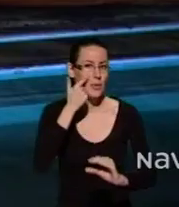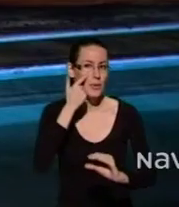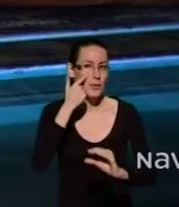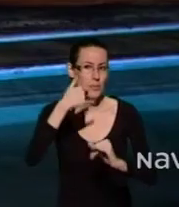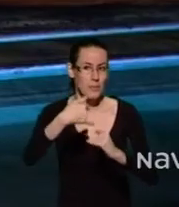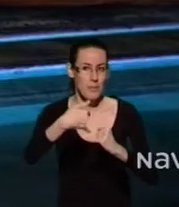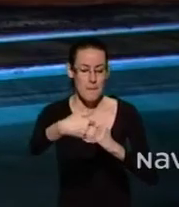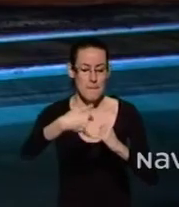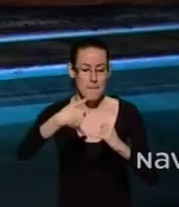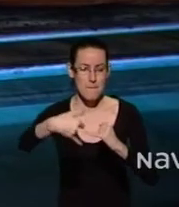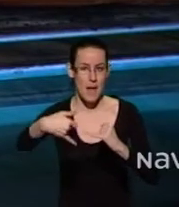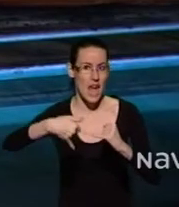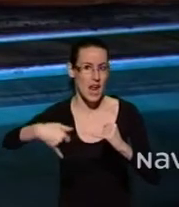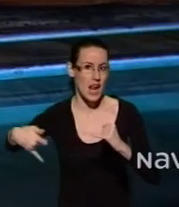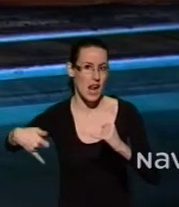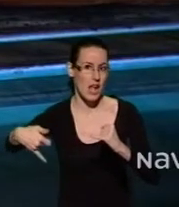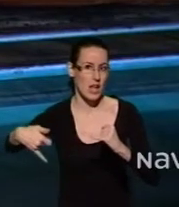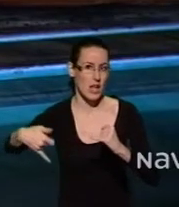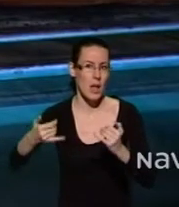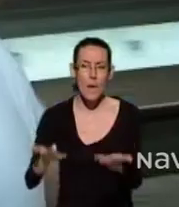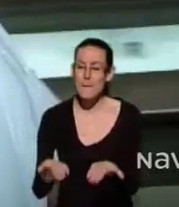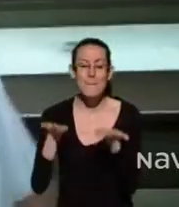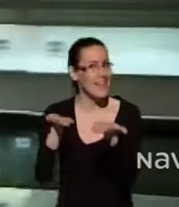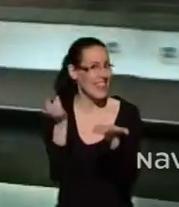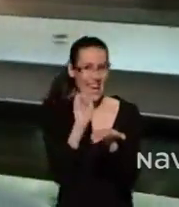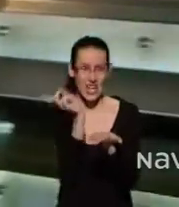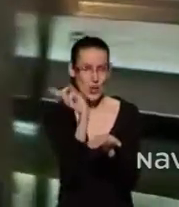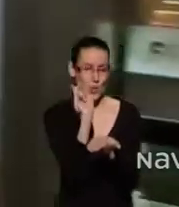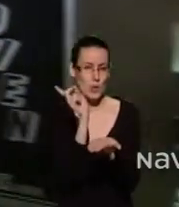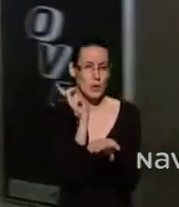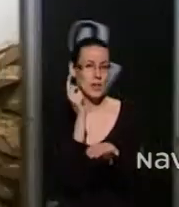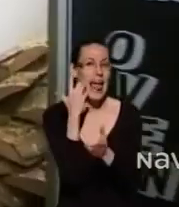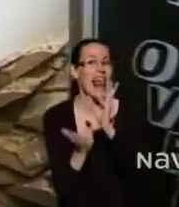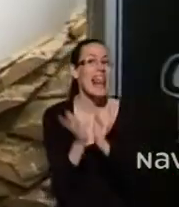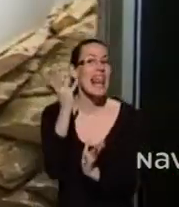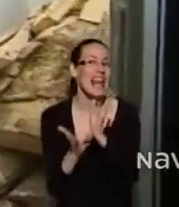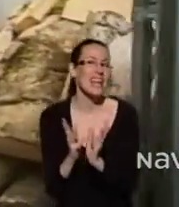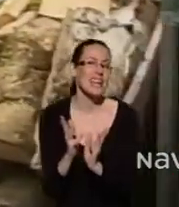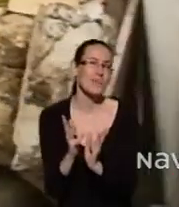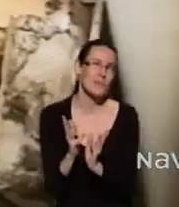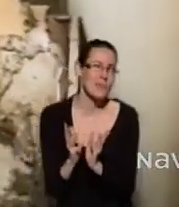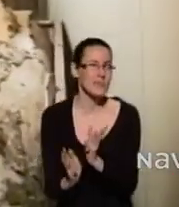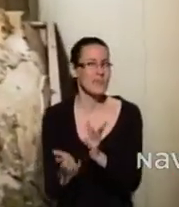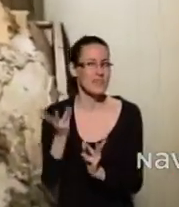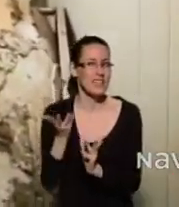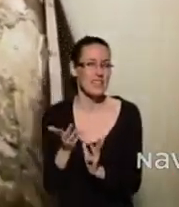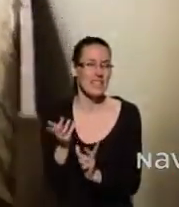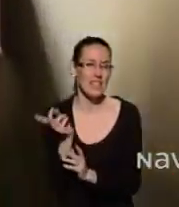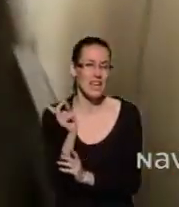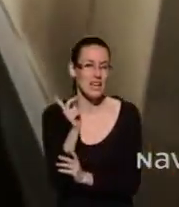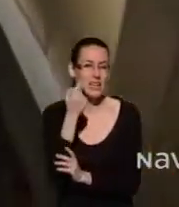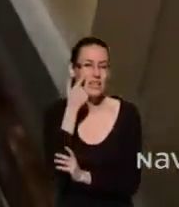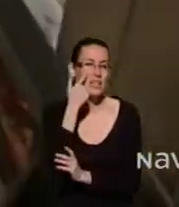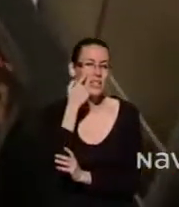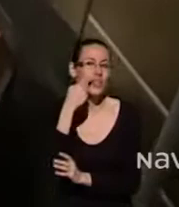refractario. No va sobre bandeja. La leña, que igual es mal llamada leña, podríamos decir que es un horno de